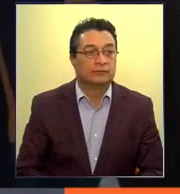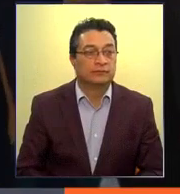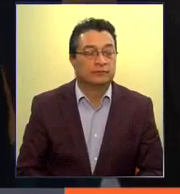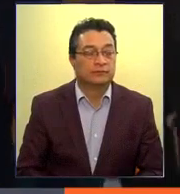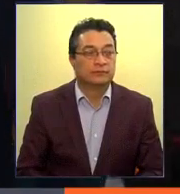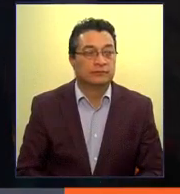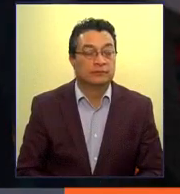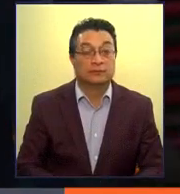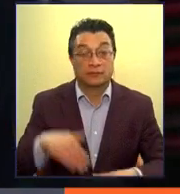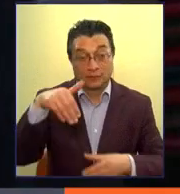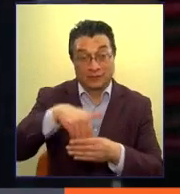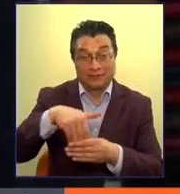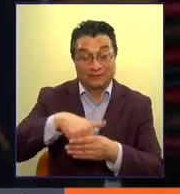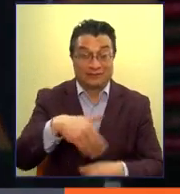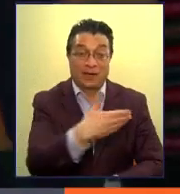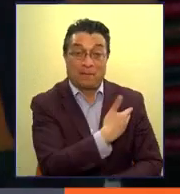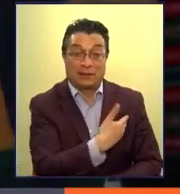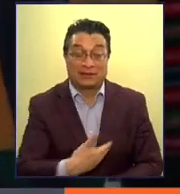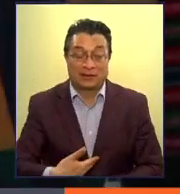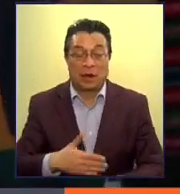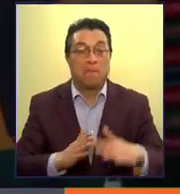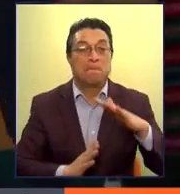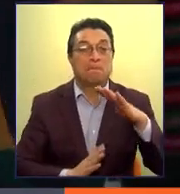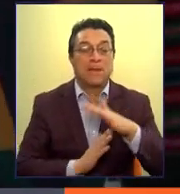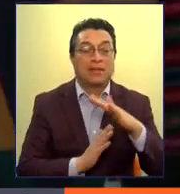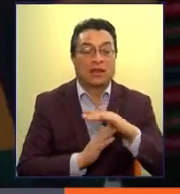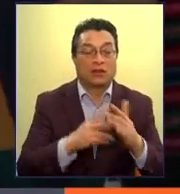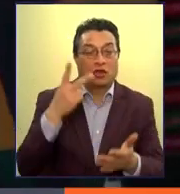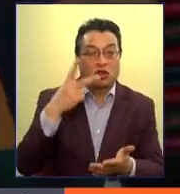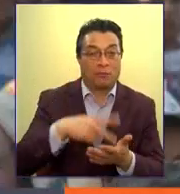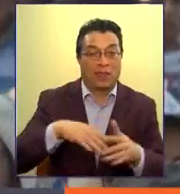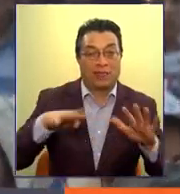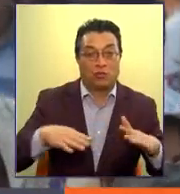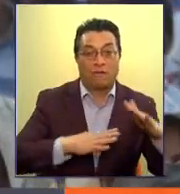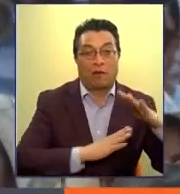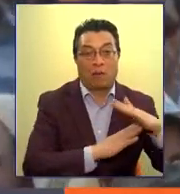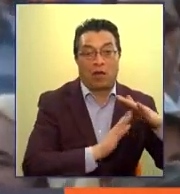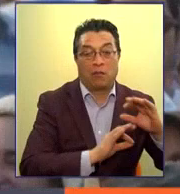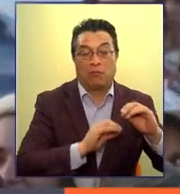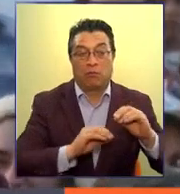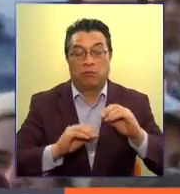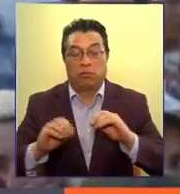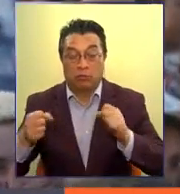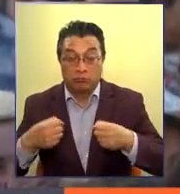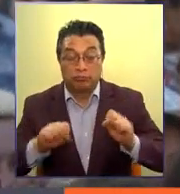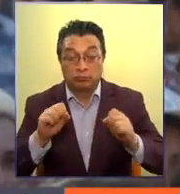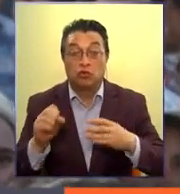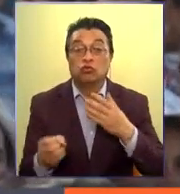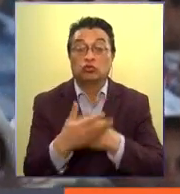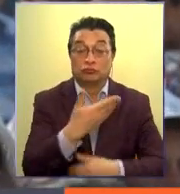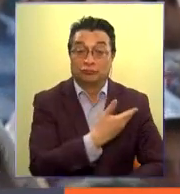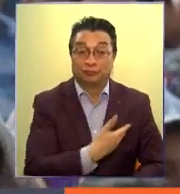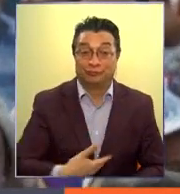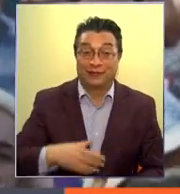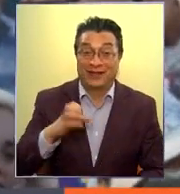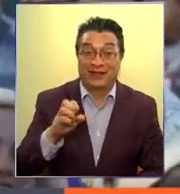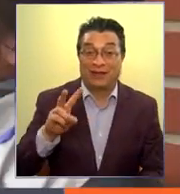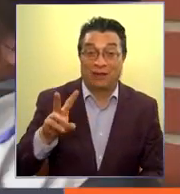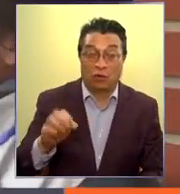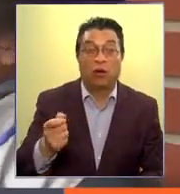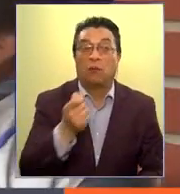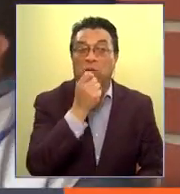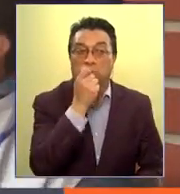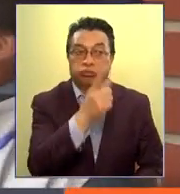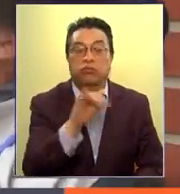Las elecciones presidenciales están pendientes desde 2019, cuando el triunfo para un nuevo mandato de Evo Morales fue denunciado